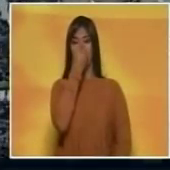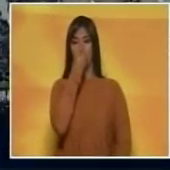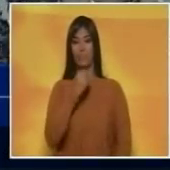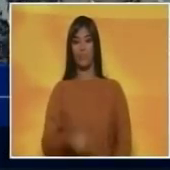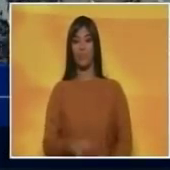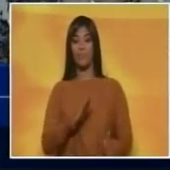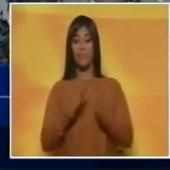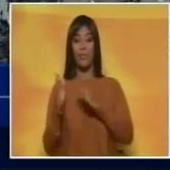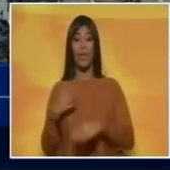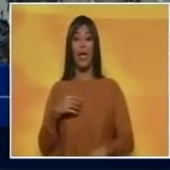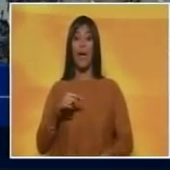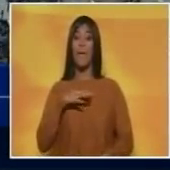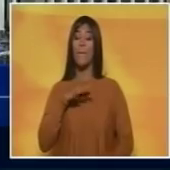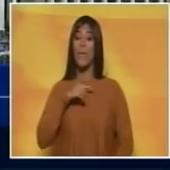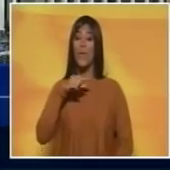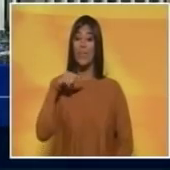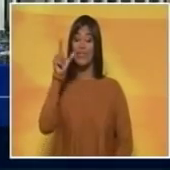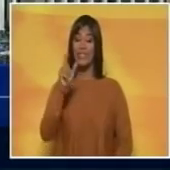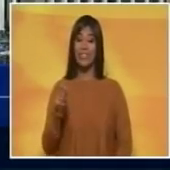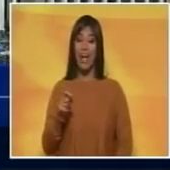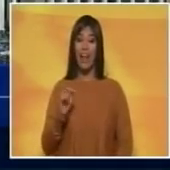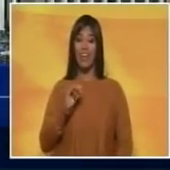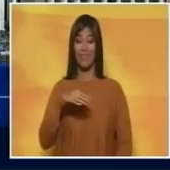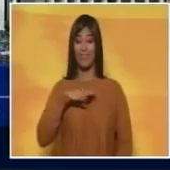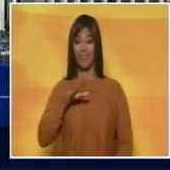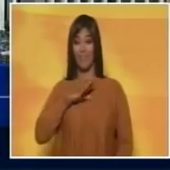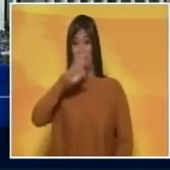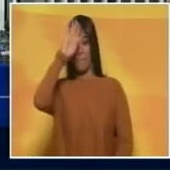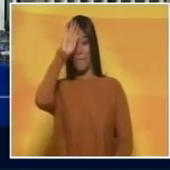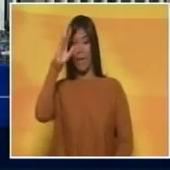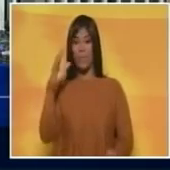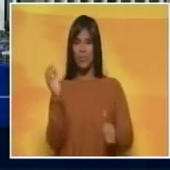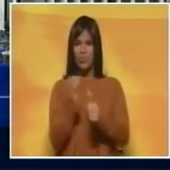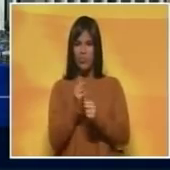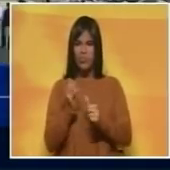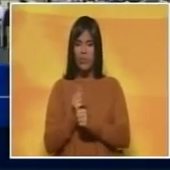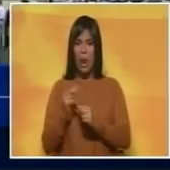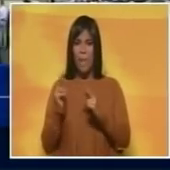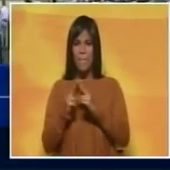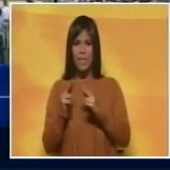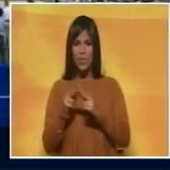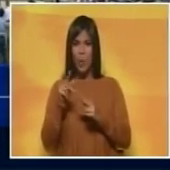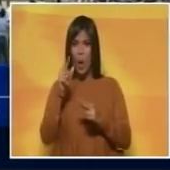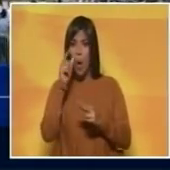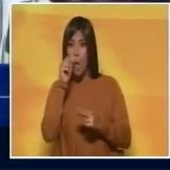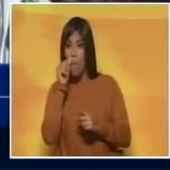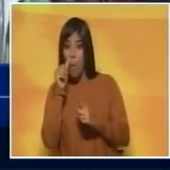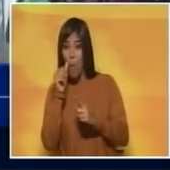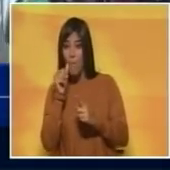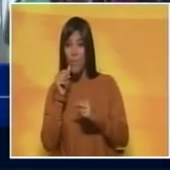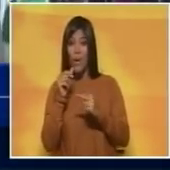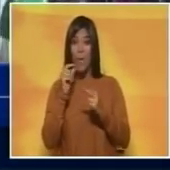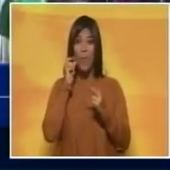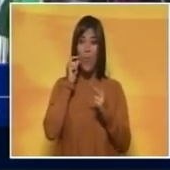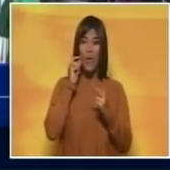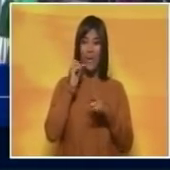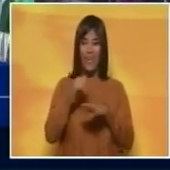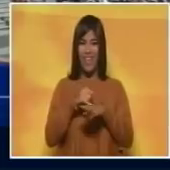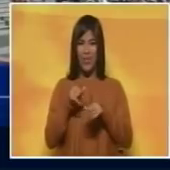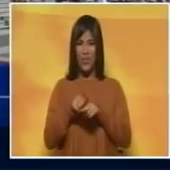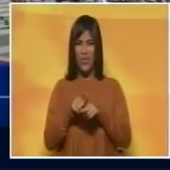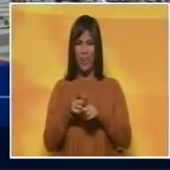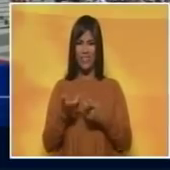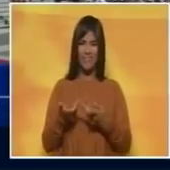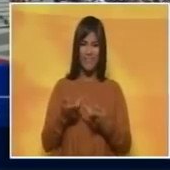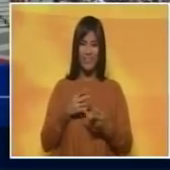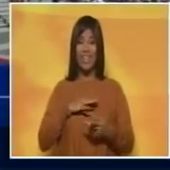El Vaticano cuestiona el término no binaria para identificar a las personas que no se reconocen como hombre ni como mujer. El rechazo